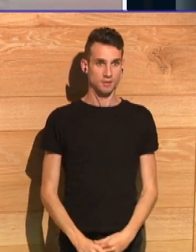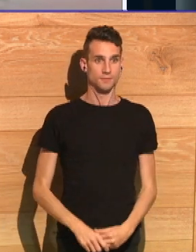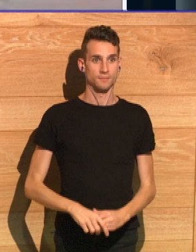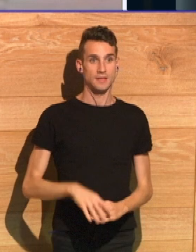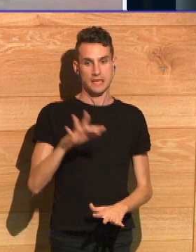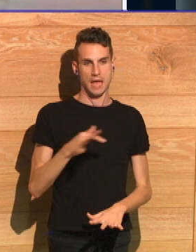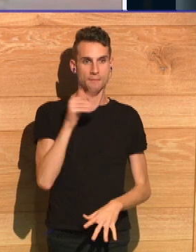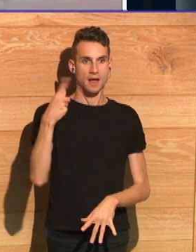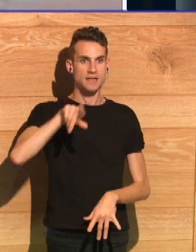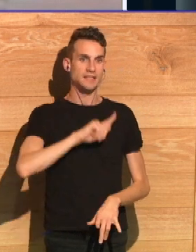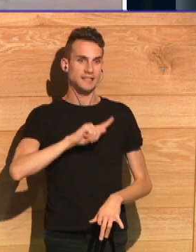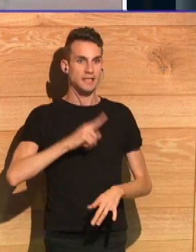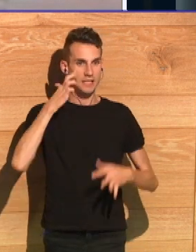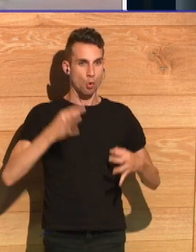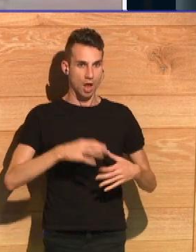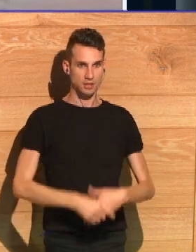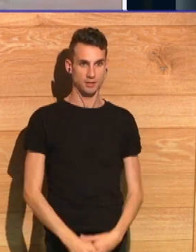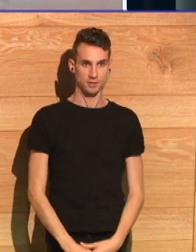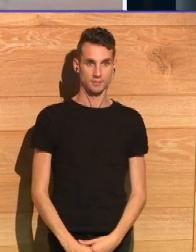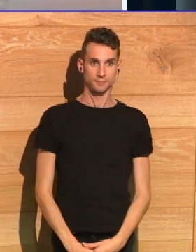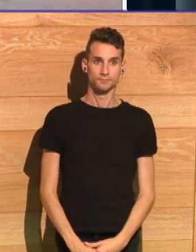pudieran sentir seguras.